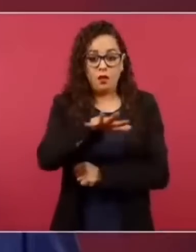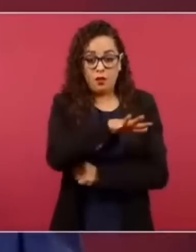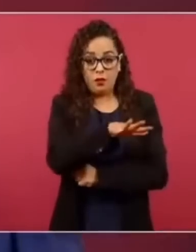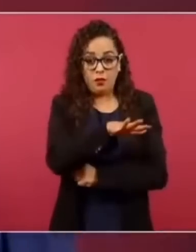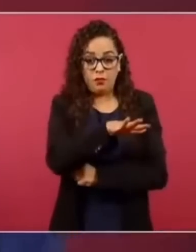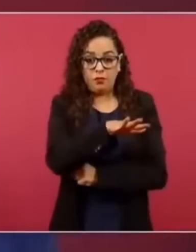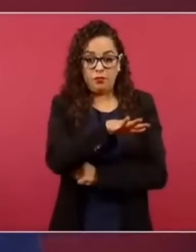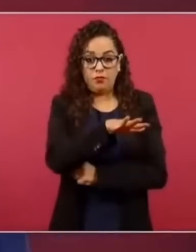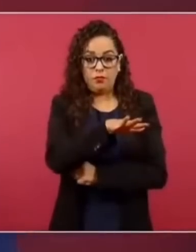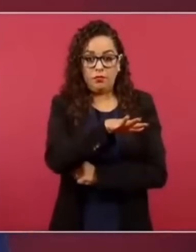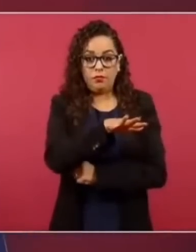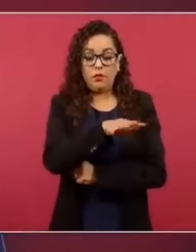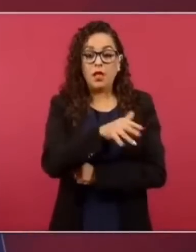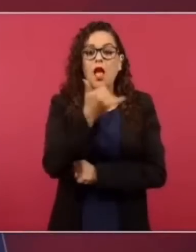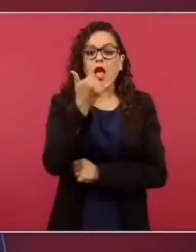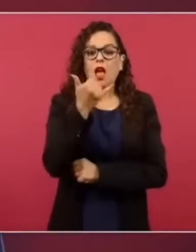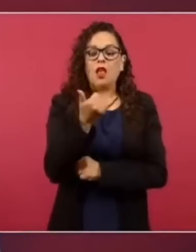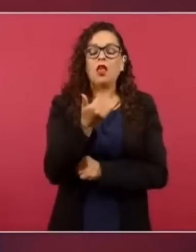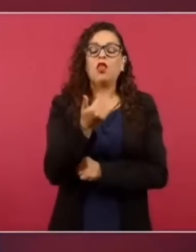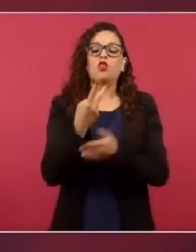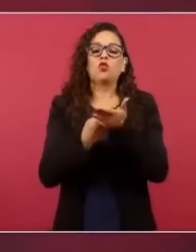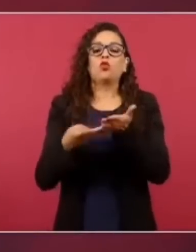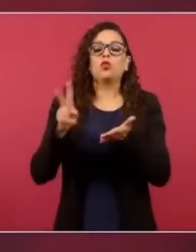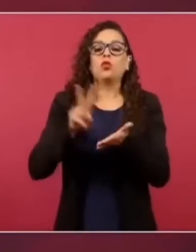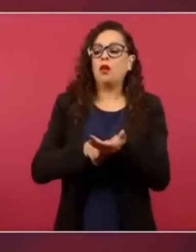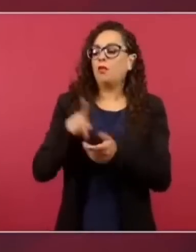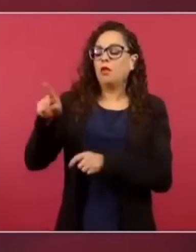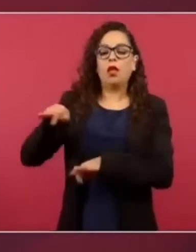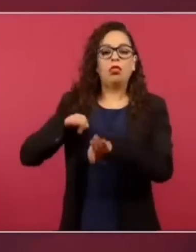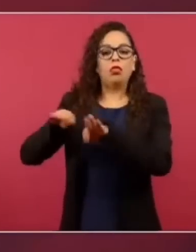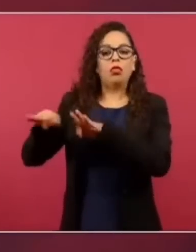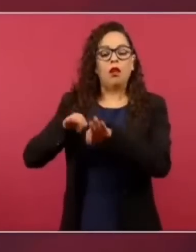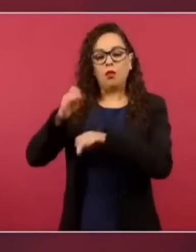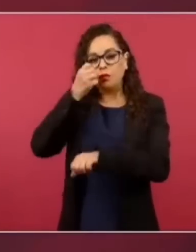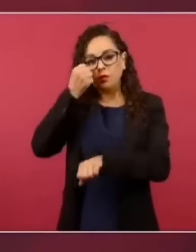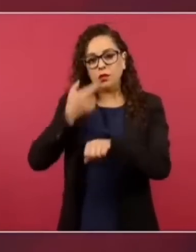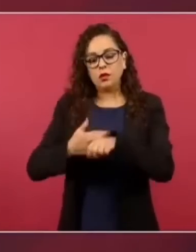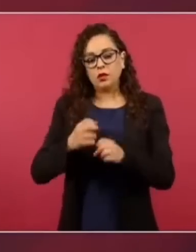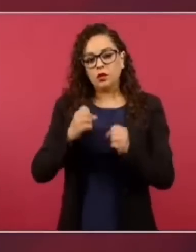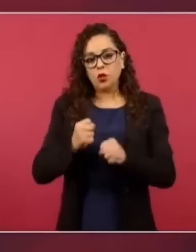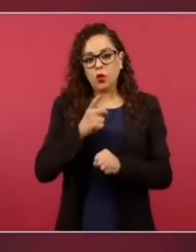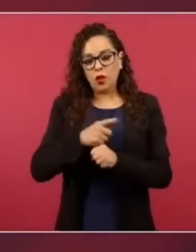además de ser secretario de Seguridad Pública del gobierno,